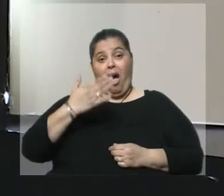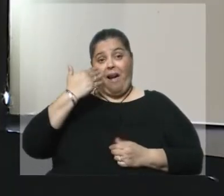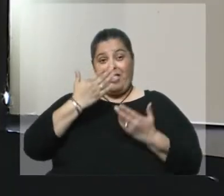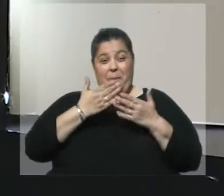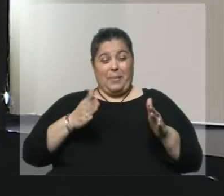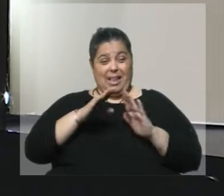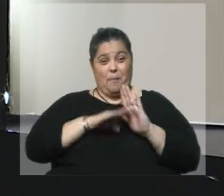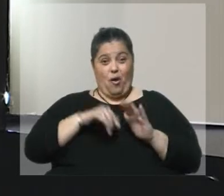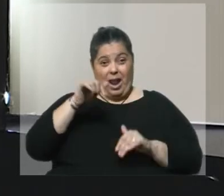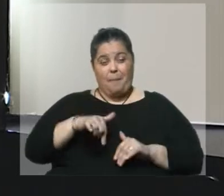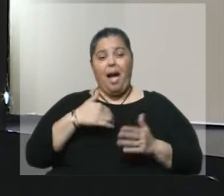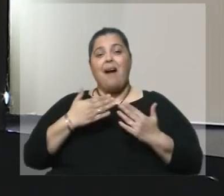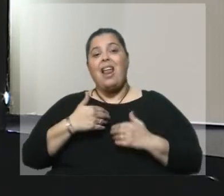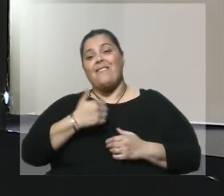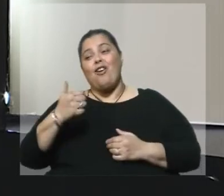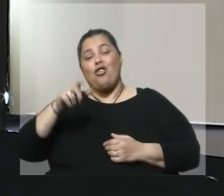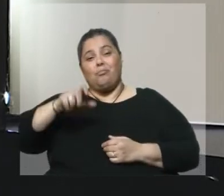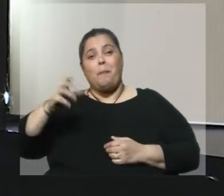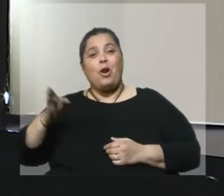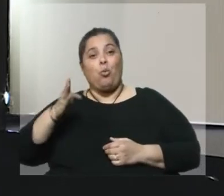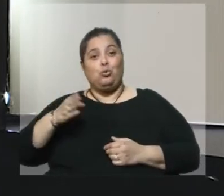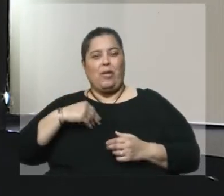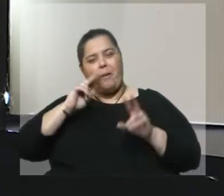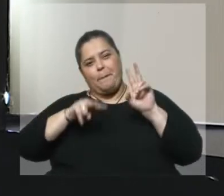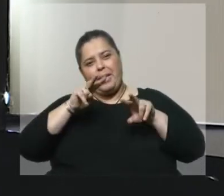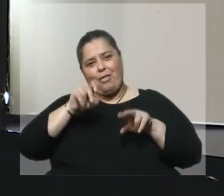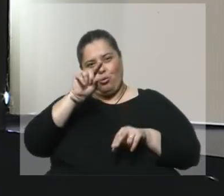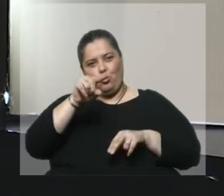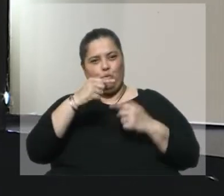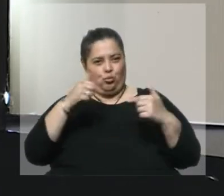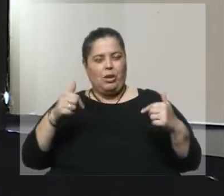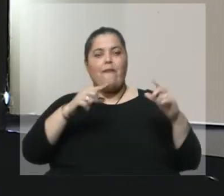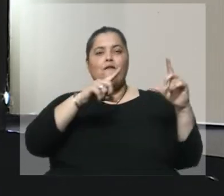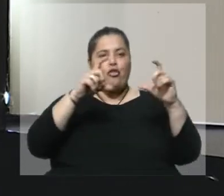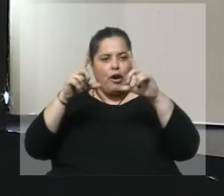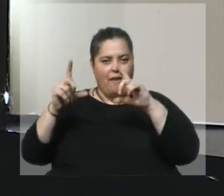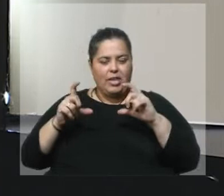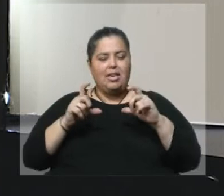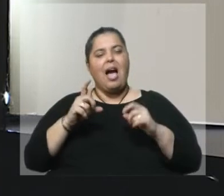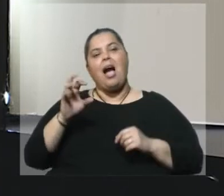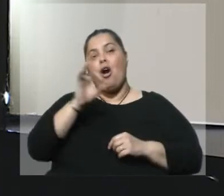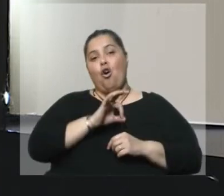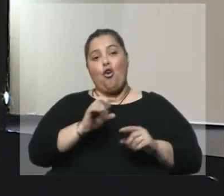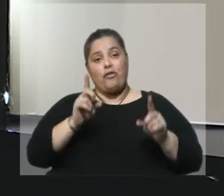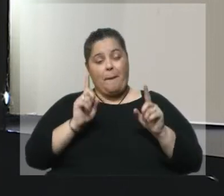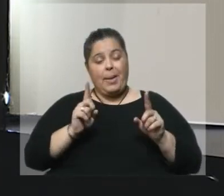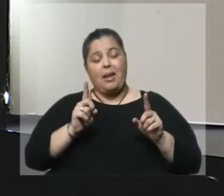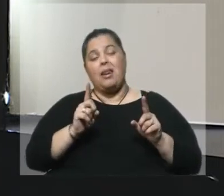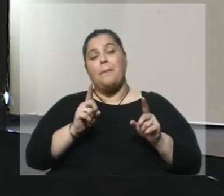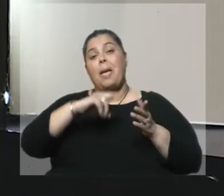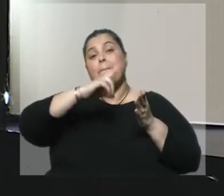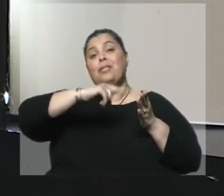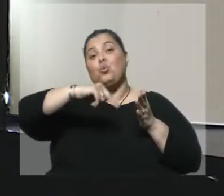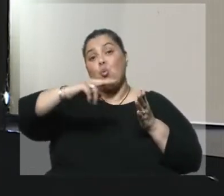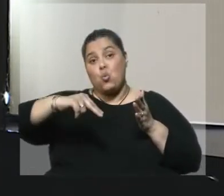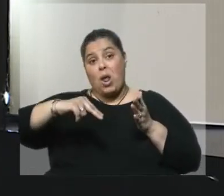programa con la producción, estaba viendo las cosas tuyas y tanto en la fotografía como en la